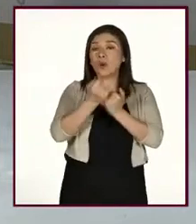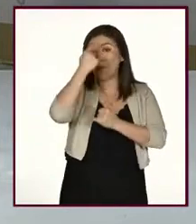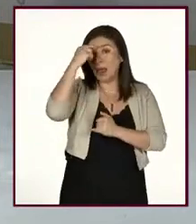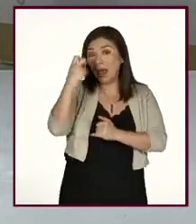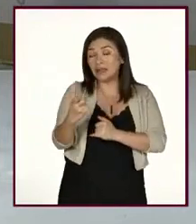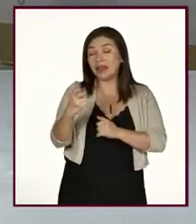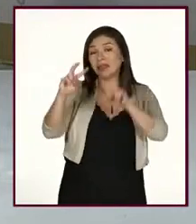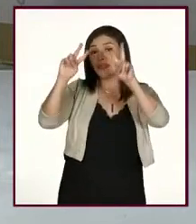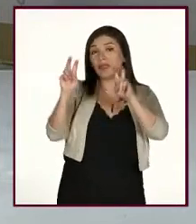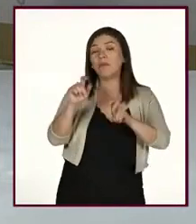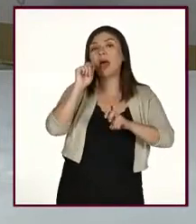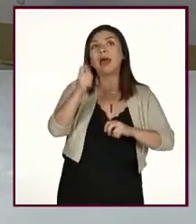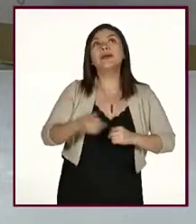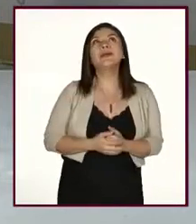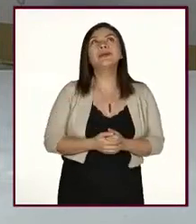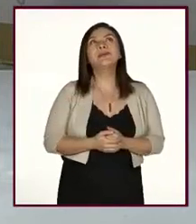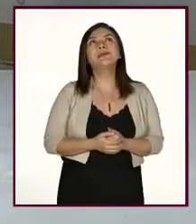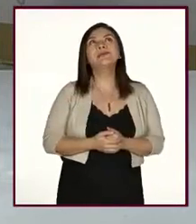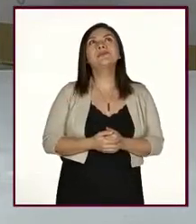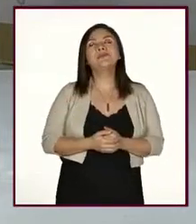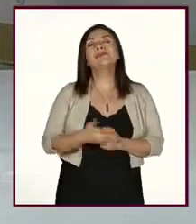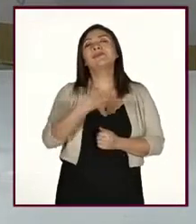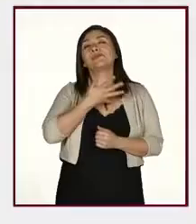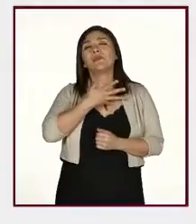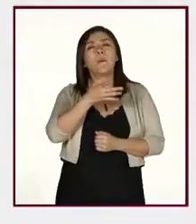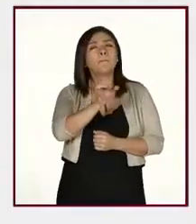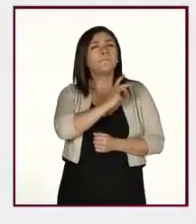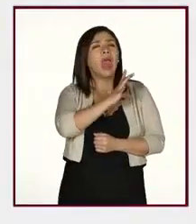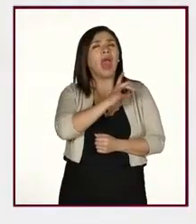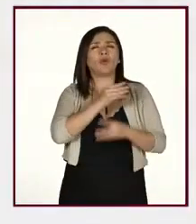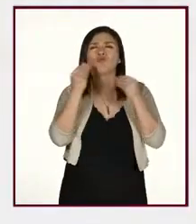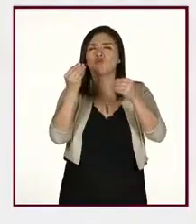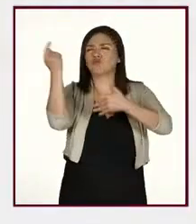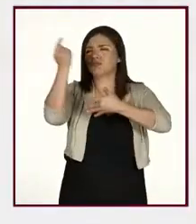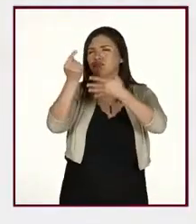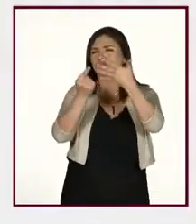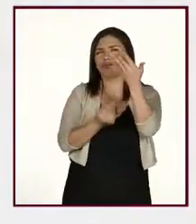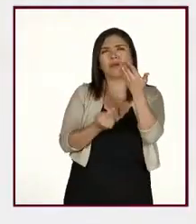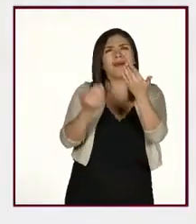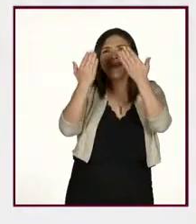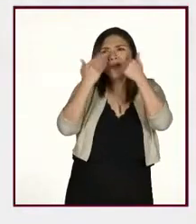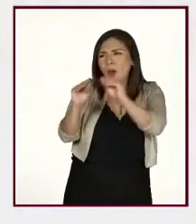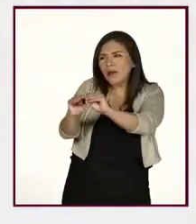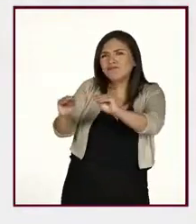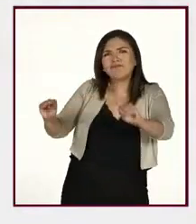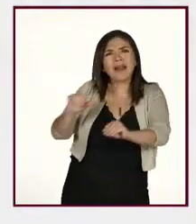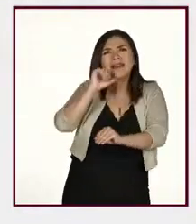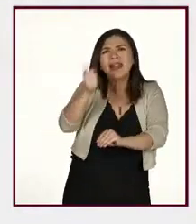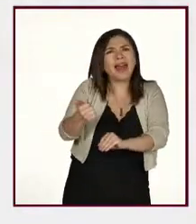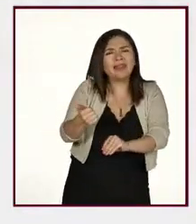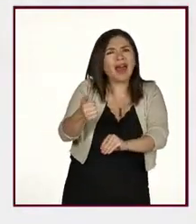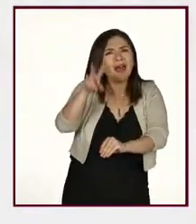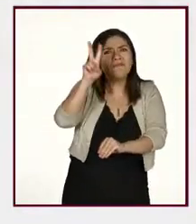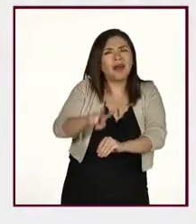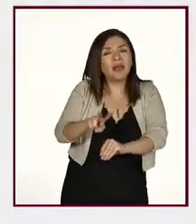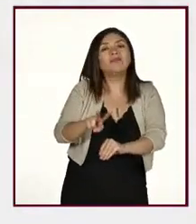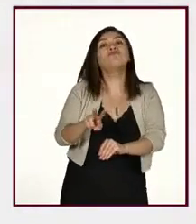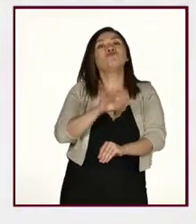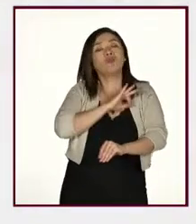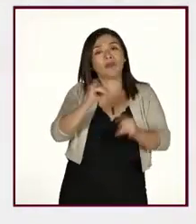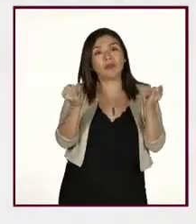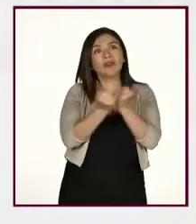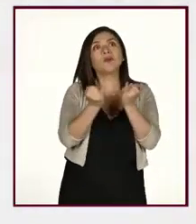ansiedad generalizada? Pues son múltiples miedos, ¿no?, sin base real, que afectan a diversas facetas de la vida. La ansiedad puede